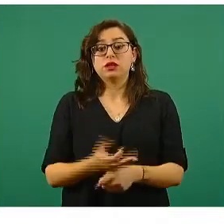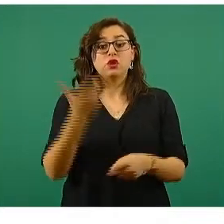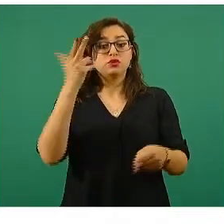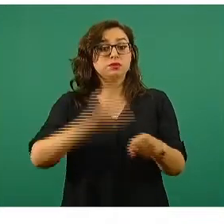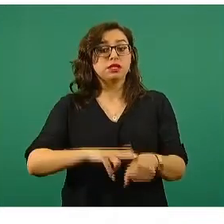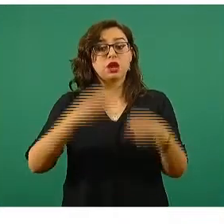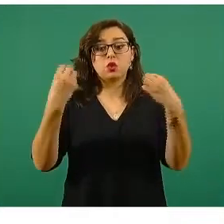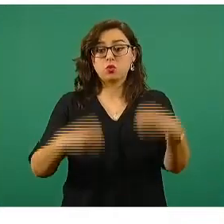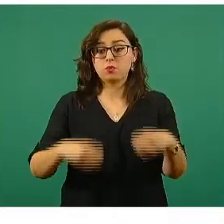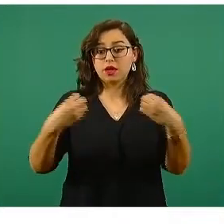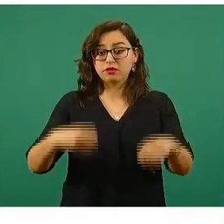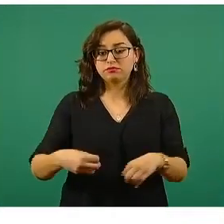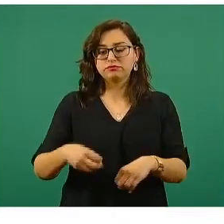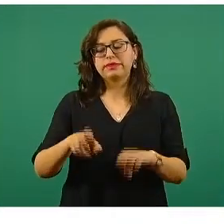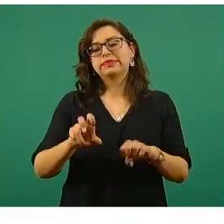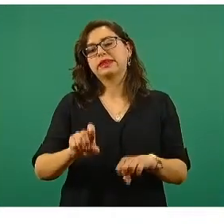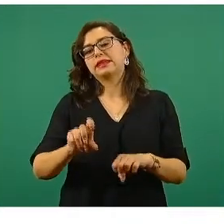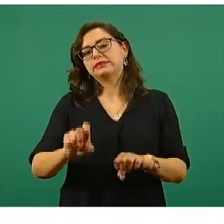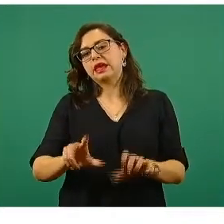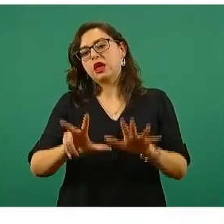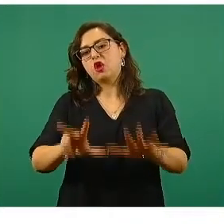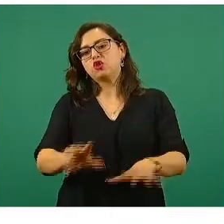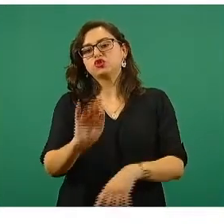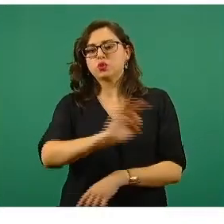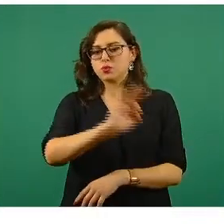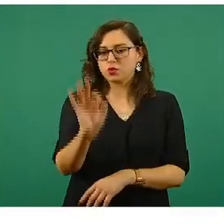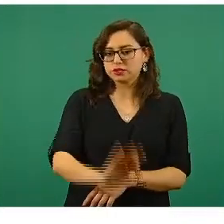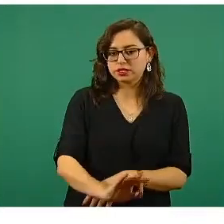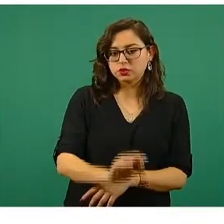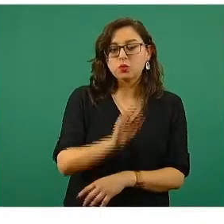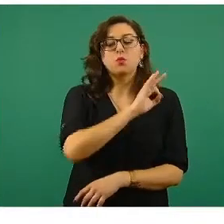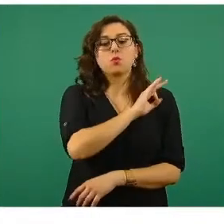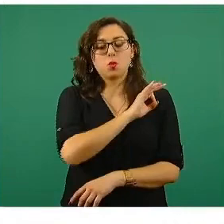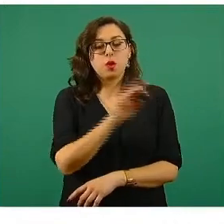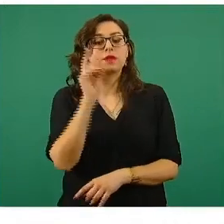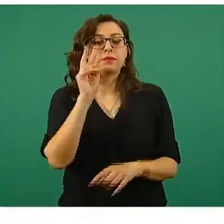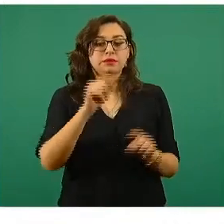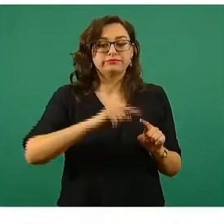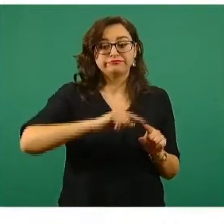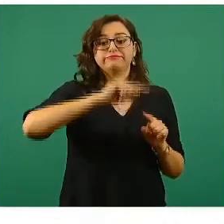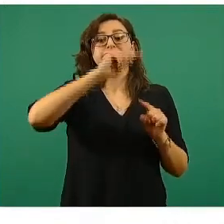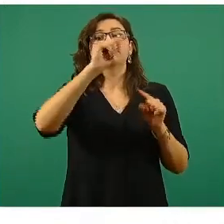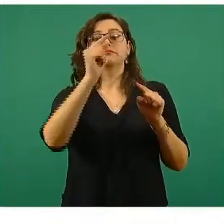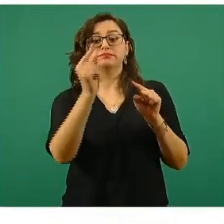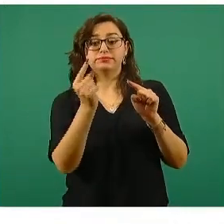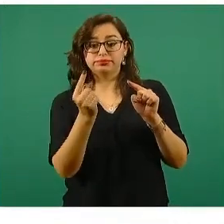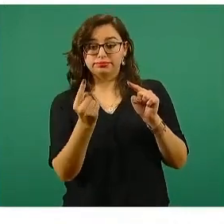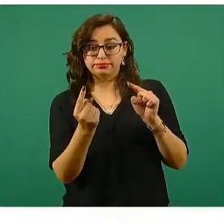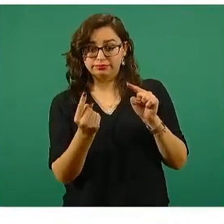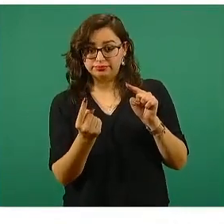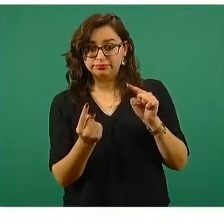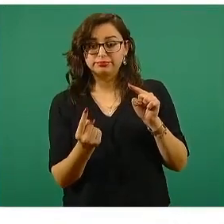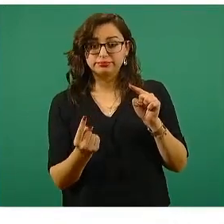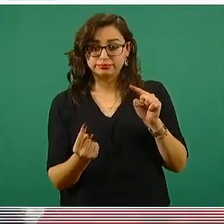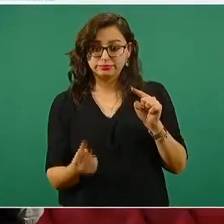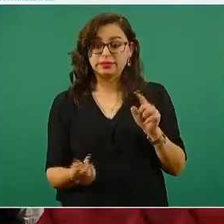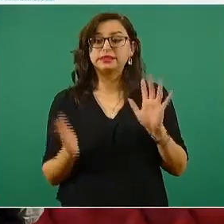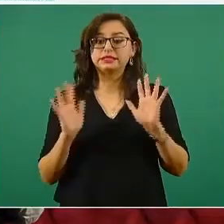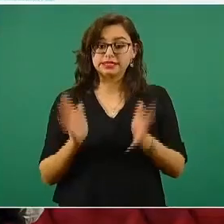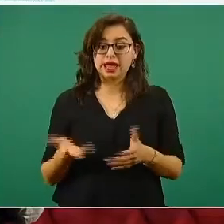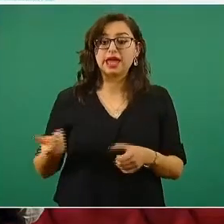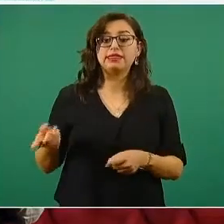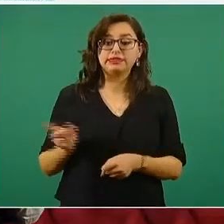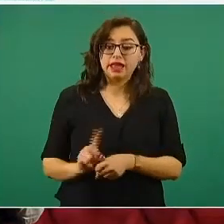38%, y vemos como la tendencia en la curva precisamente significa que empieza a haber día con